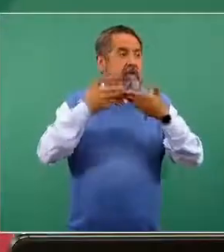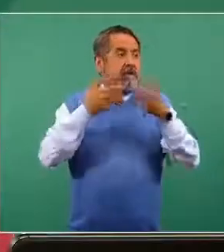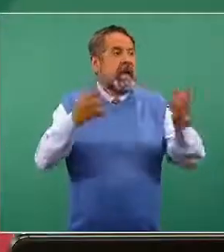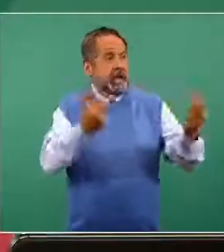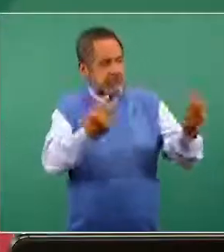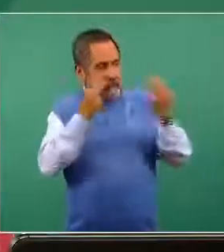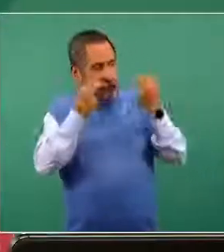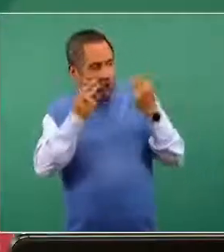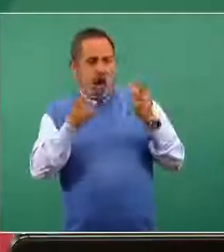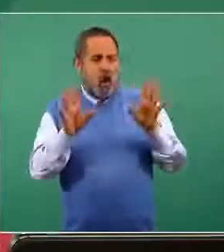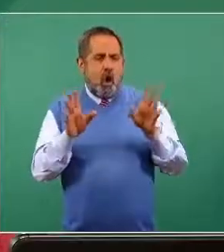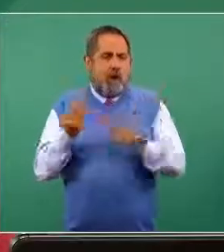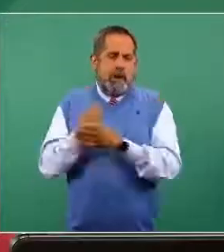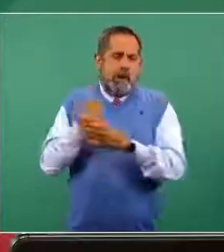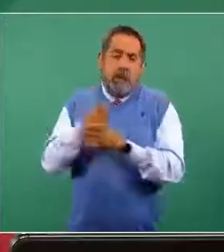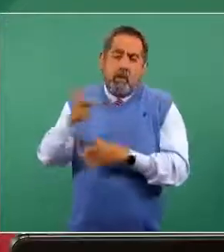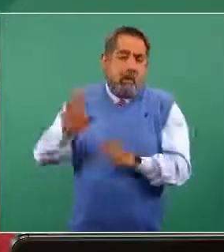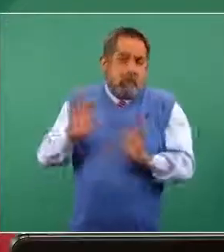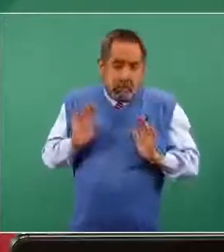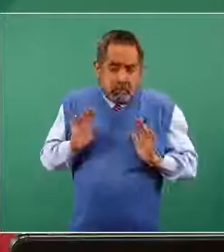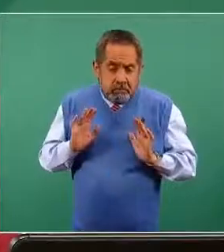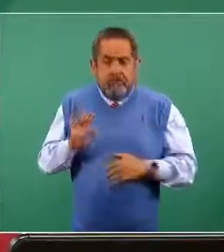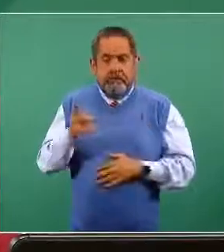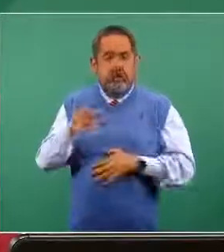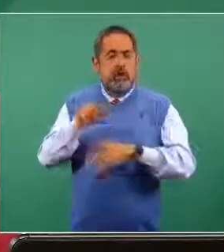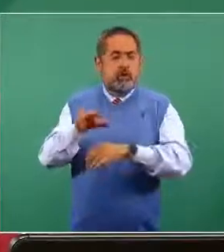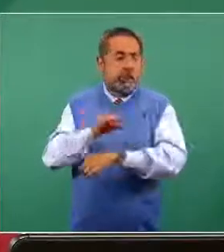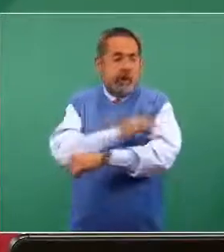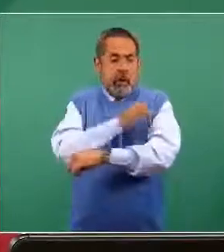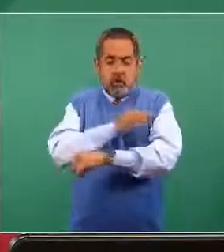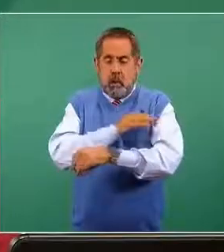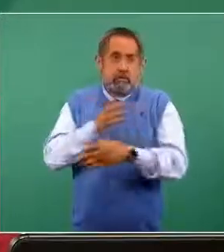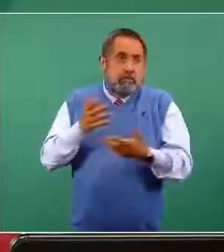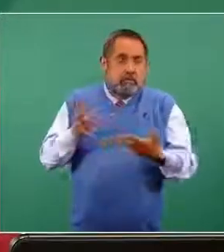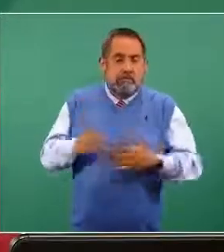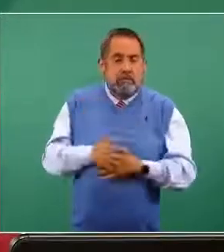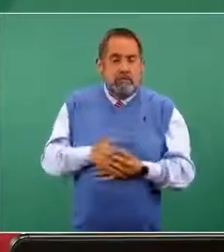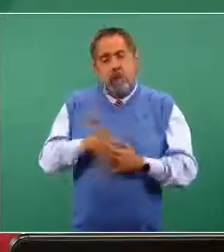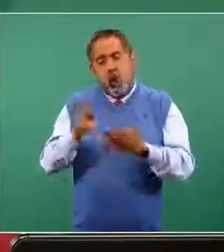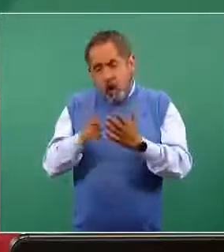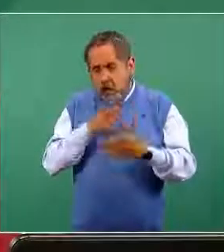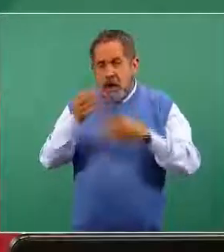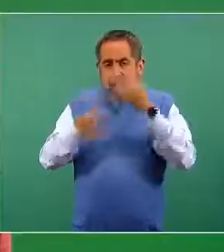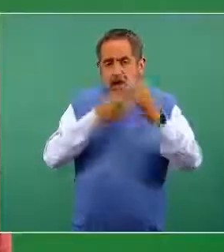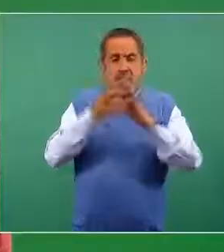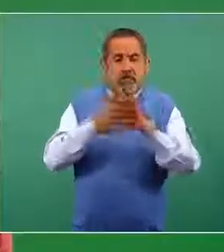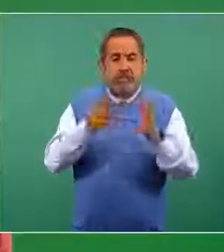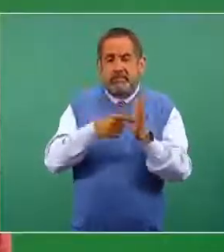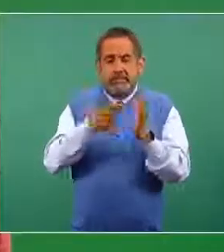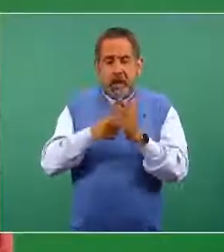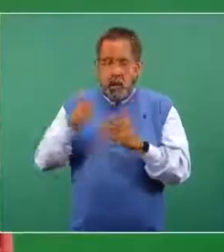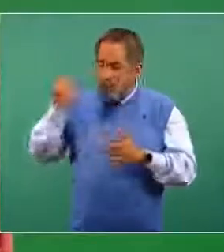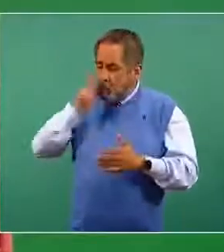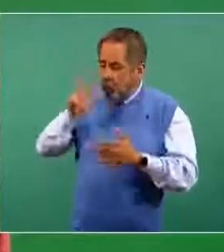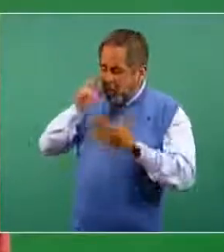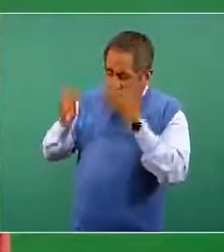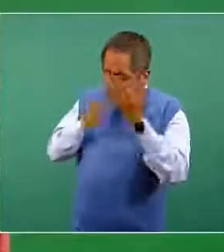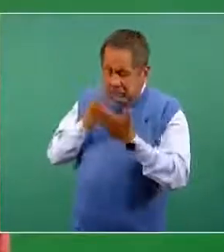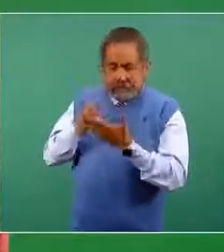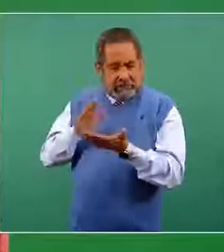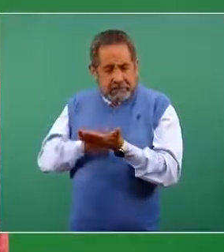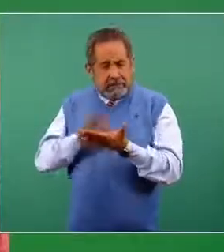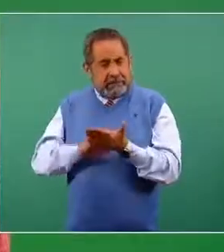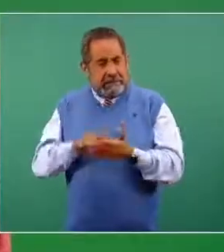no. En cuanto a la vacunación y la confianza, reiteramos lo que está basado en evidencia científica y se